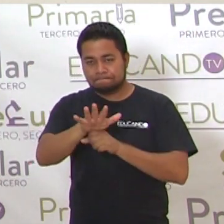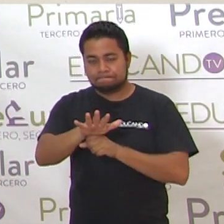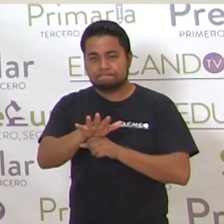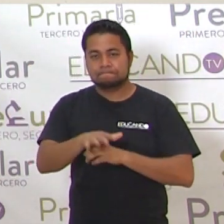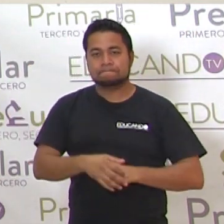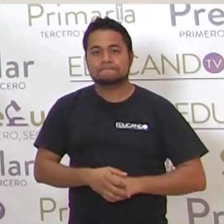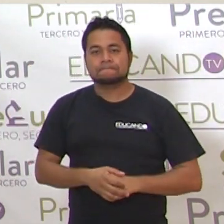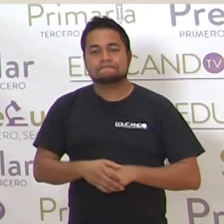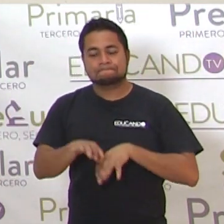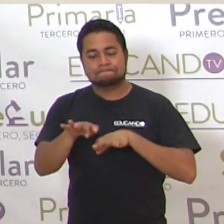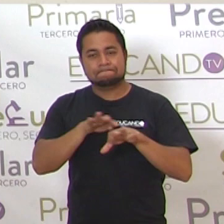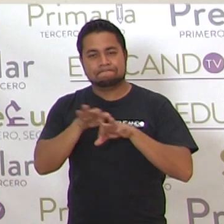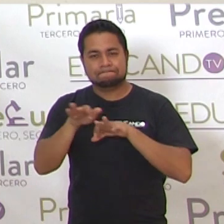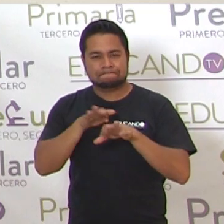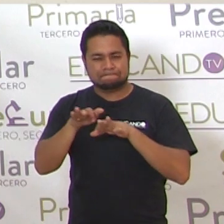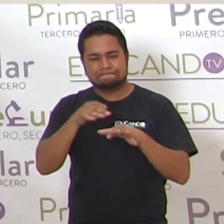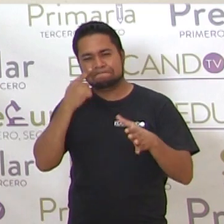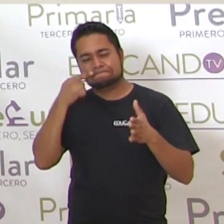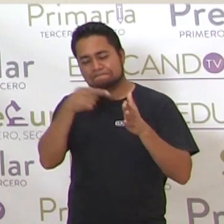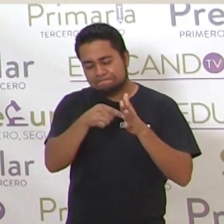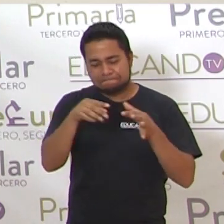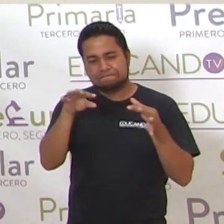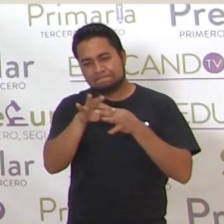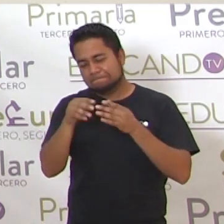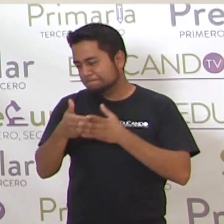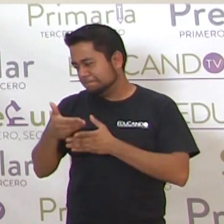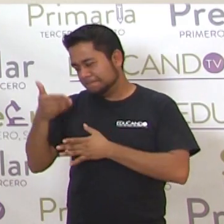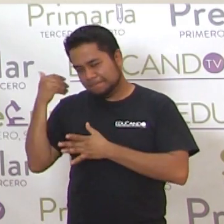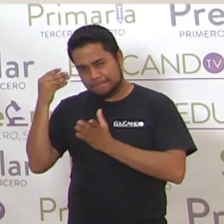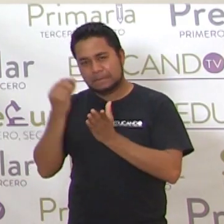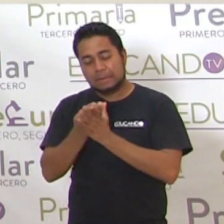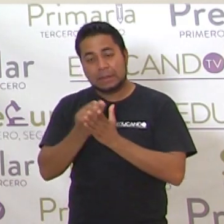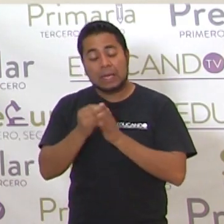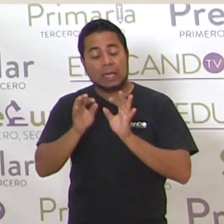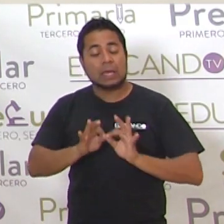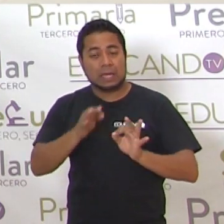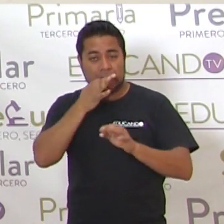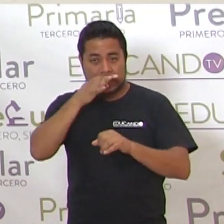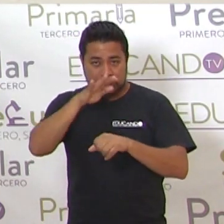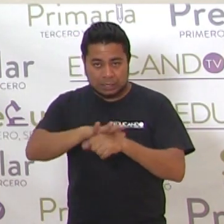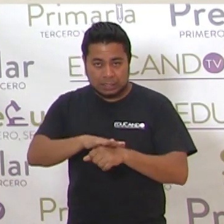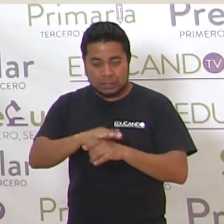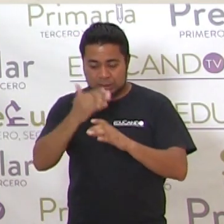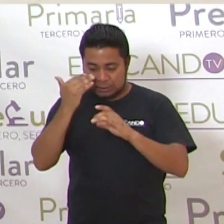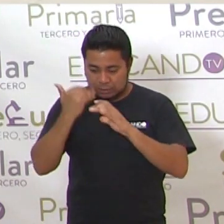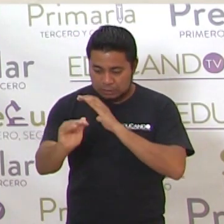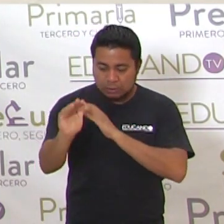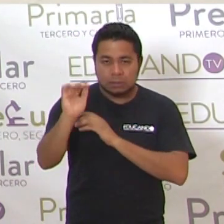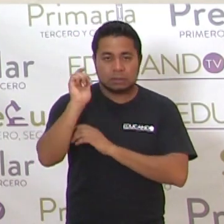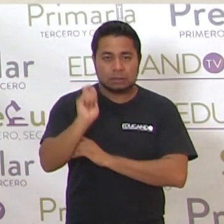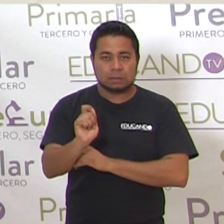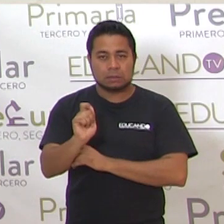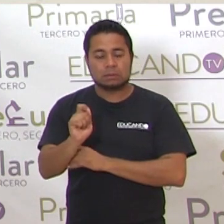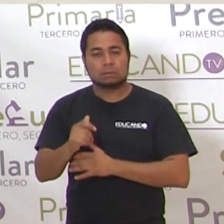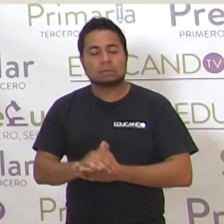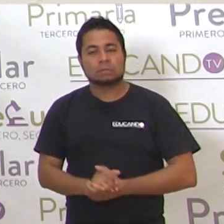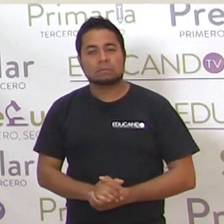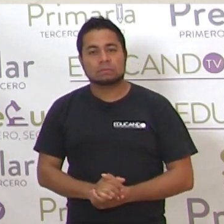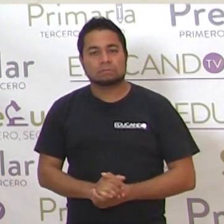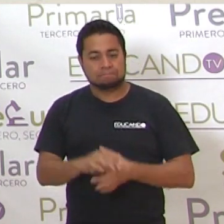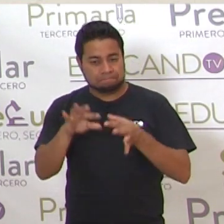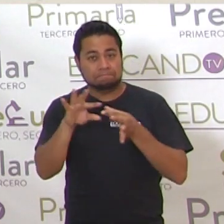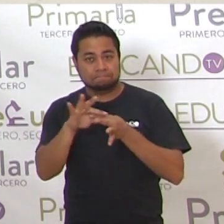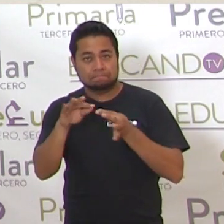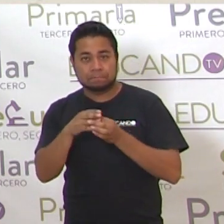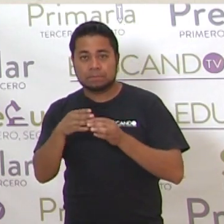en la sesión anterior importa importante determinar que el correo electrónico hablamos de él ya como